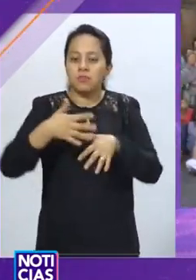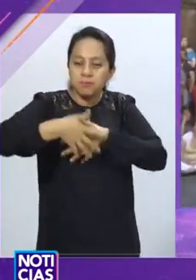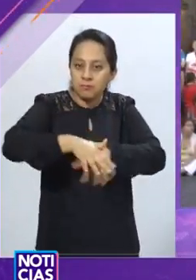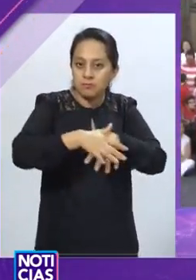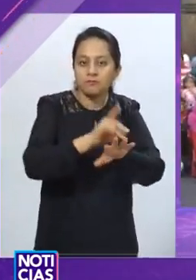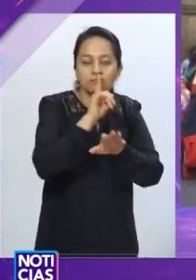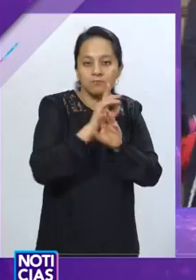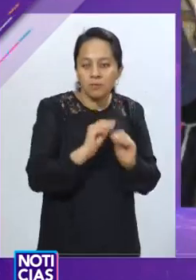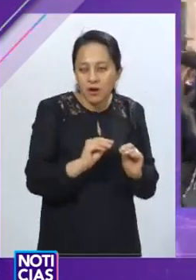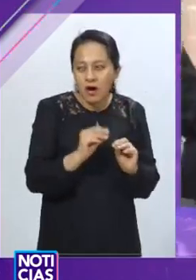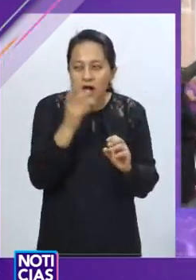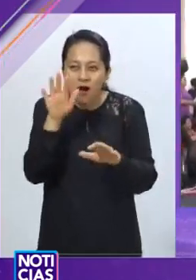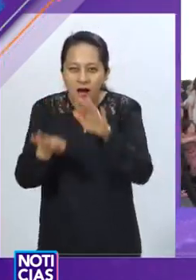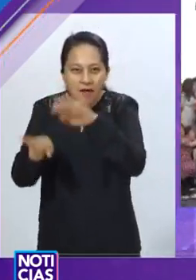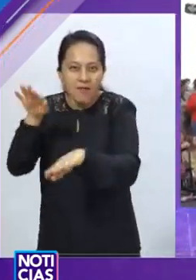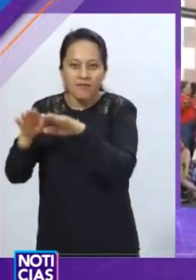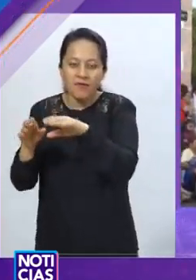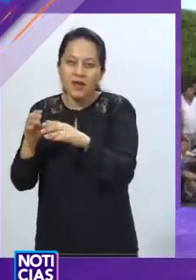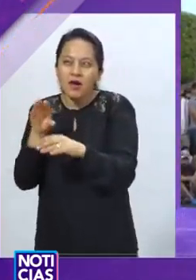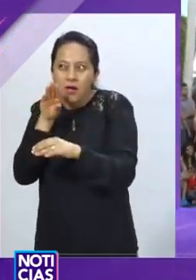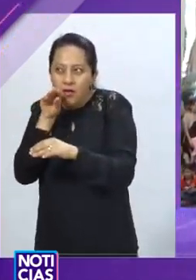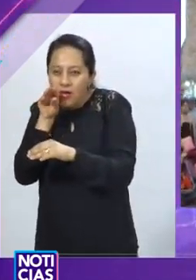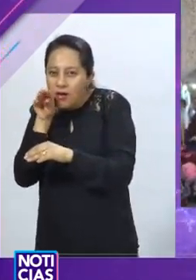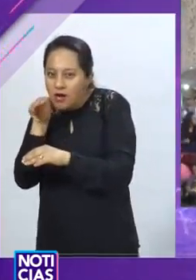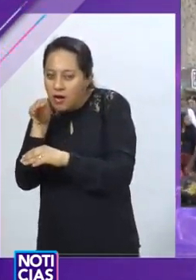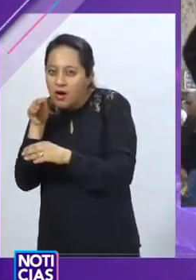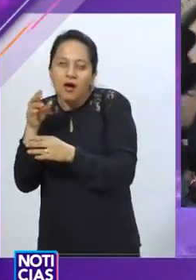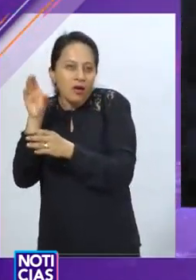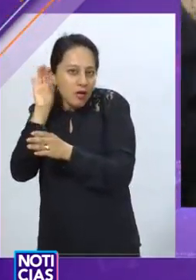En ocasiones se asumaban los murmullos de la gente.